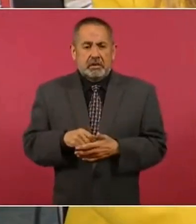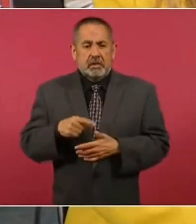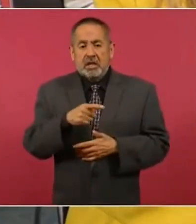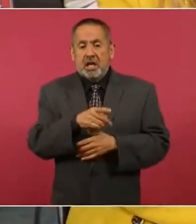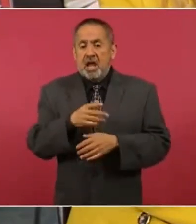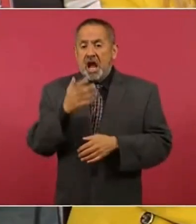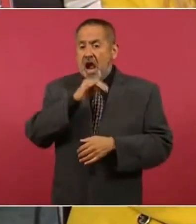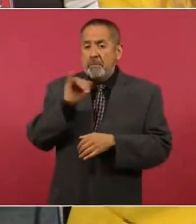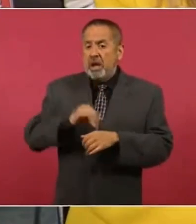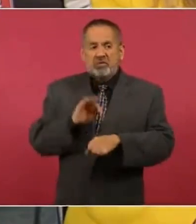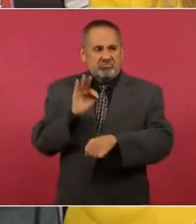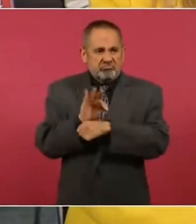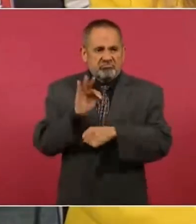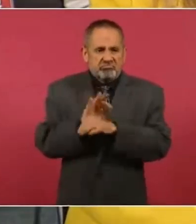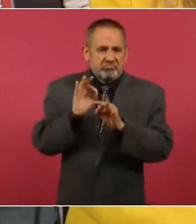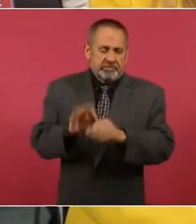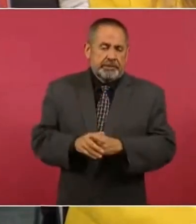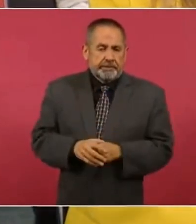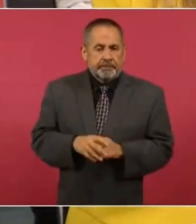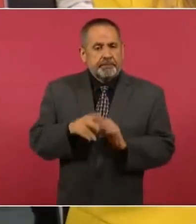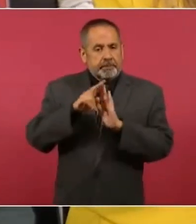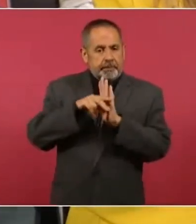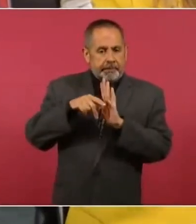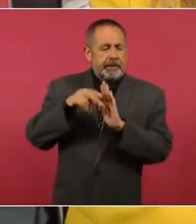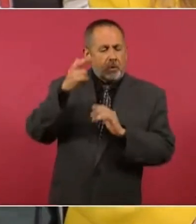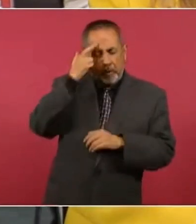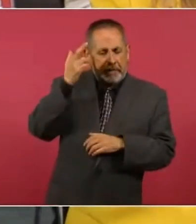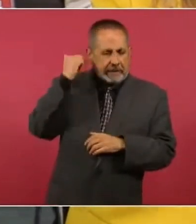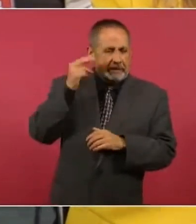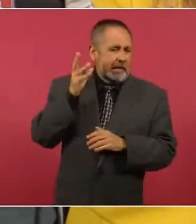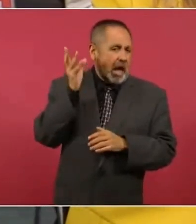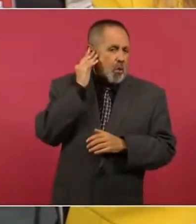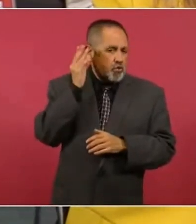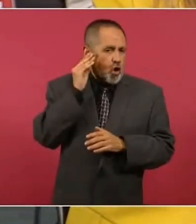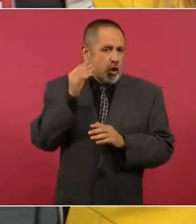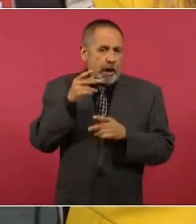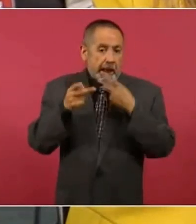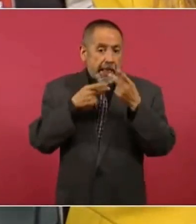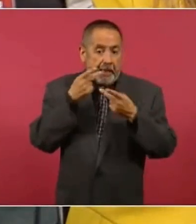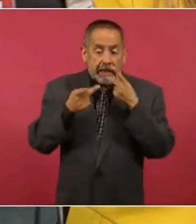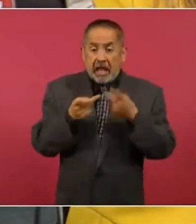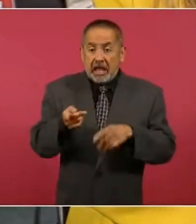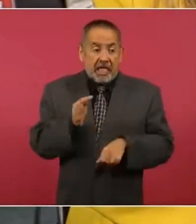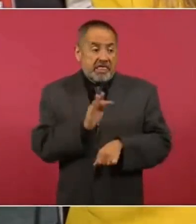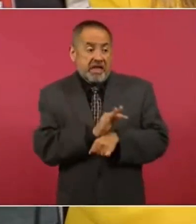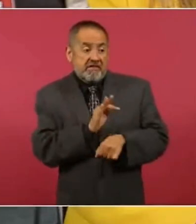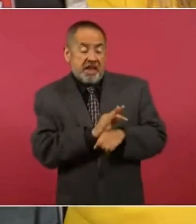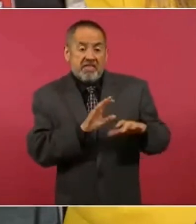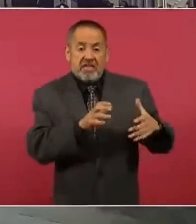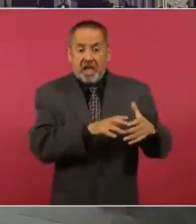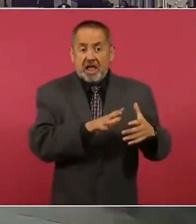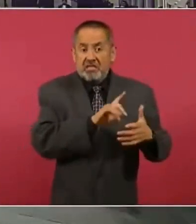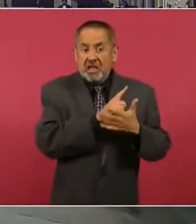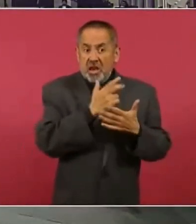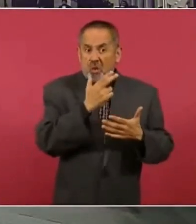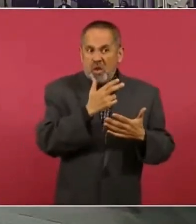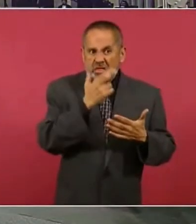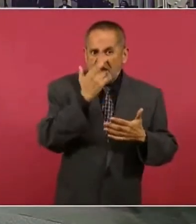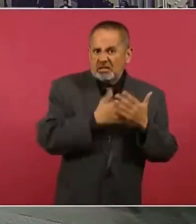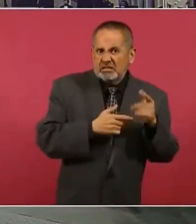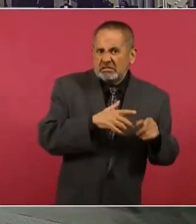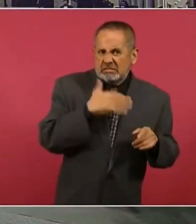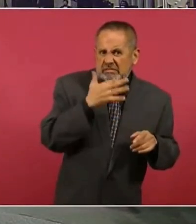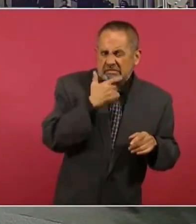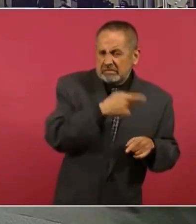víctima legítima. Después de reproducirle aquí el audio que comprueba que esta persona defiende a delincuentes,